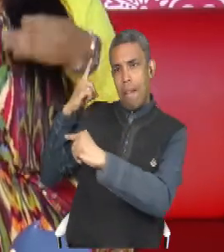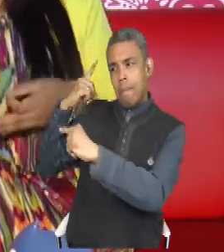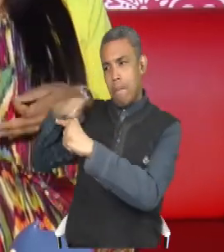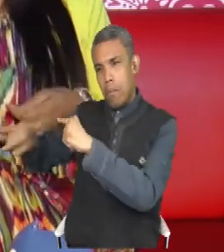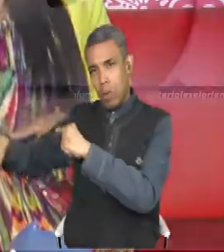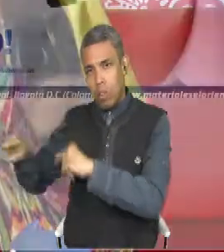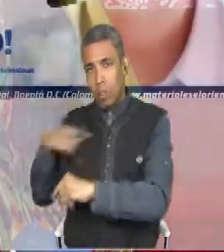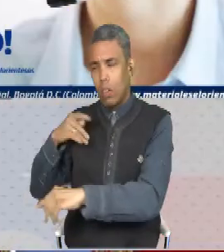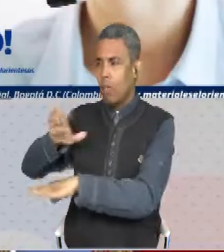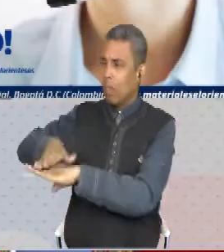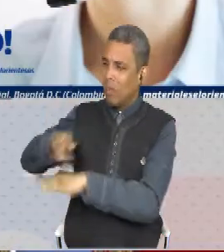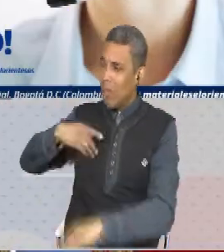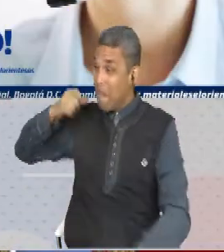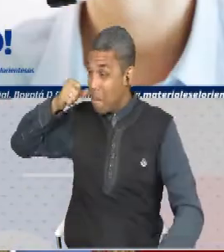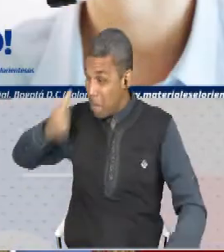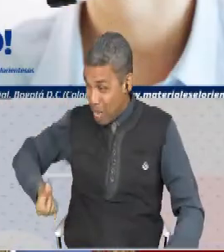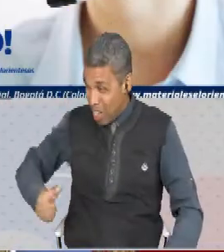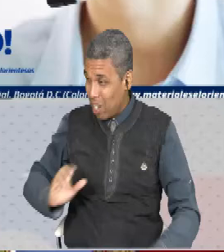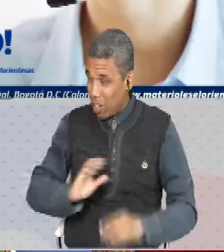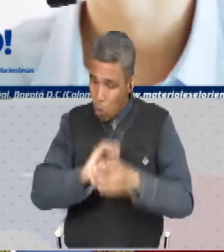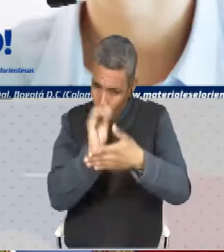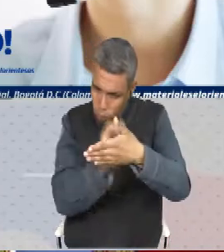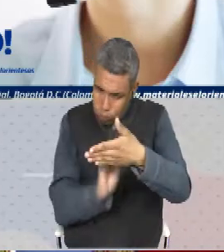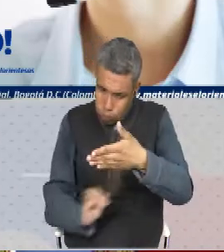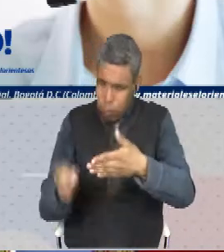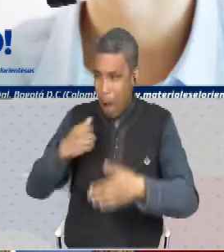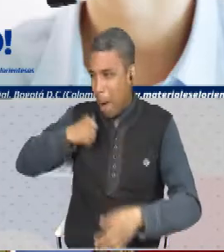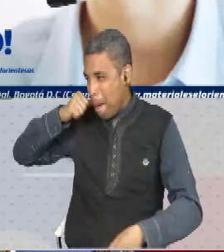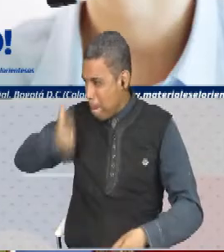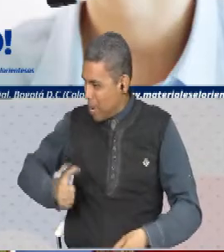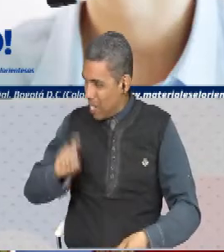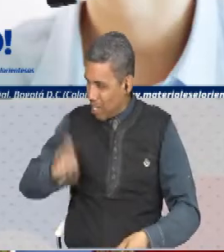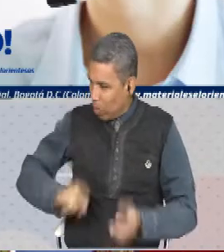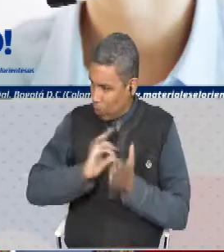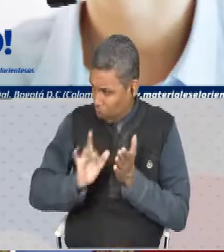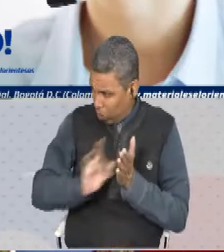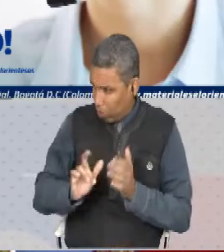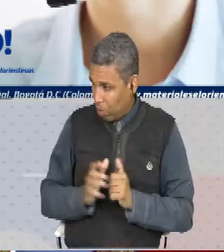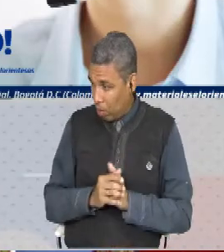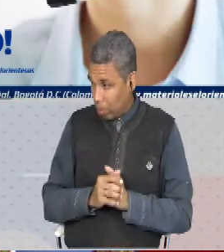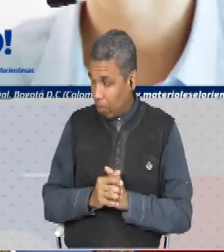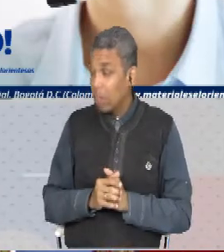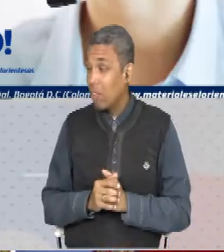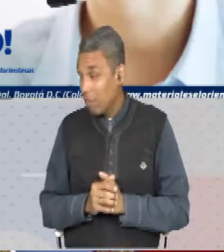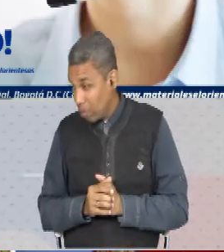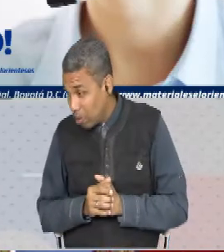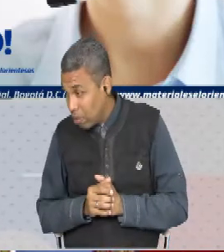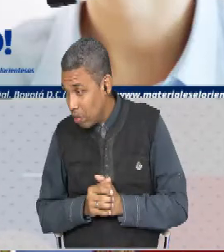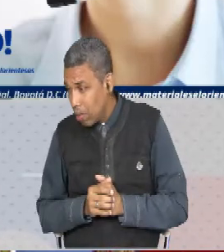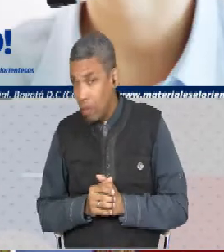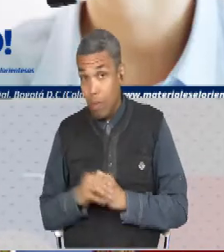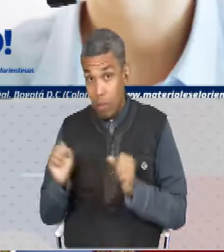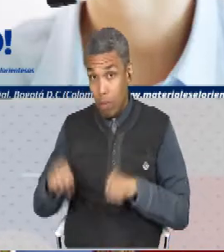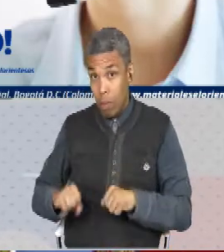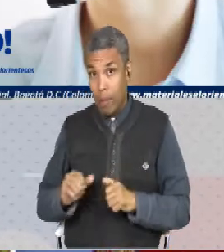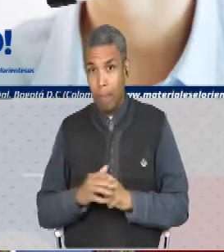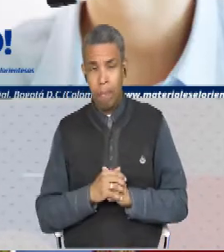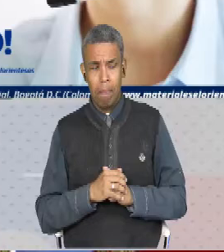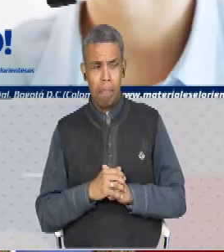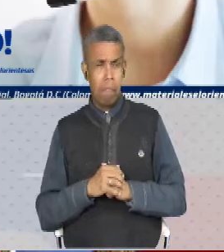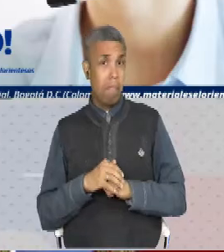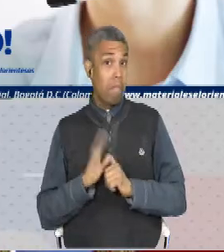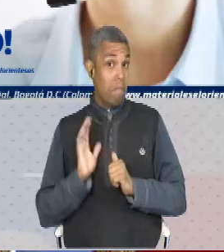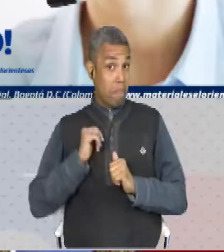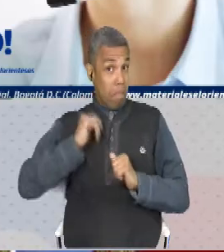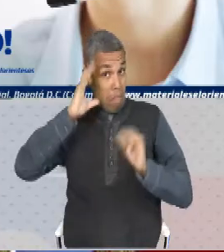necesito mañana, ¿mañana lo tengo en mis manos? Puede que si lo necesitas y llegamos a ese acuerdo lo vas a tener